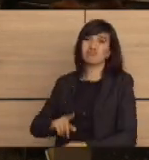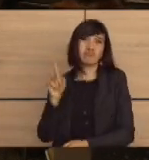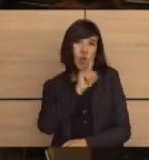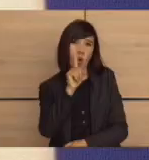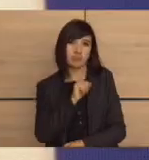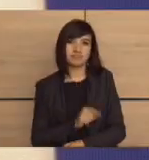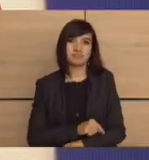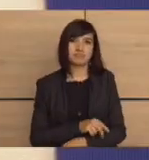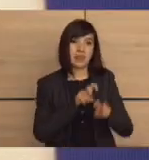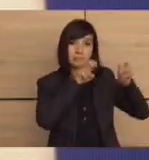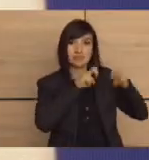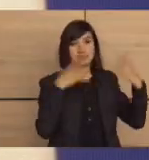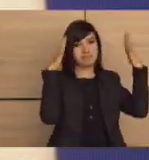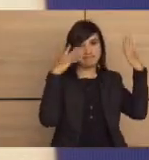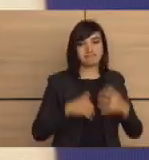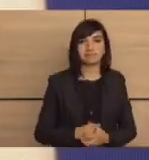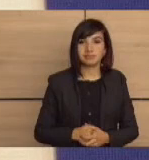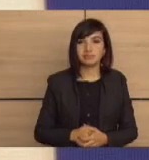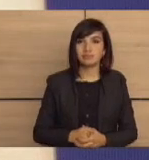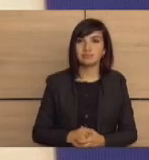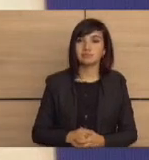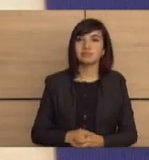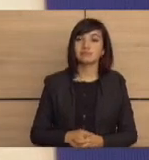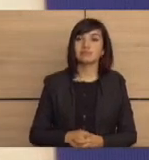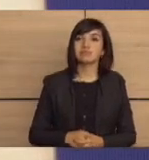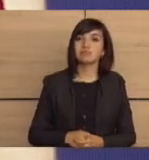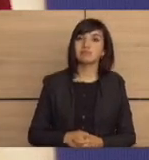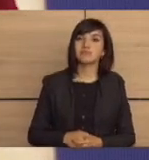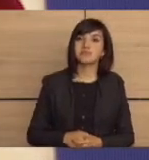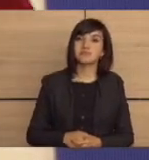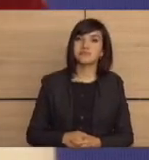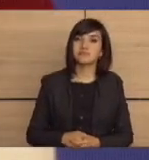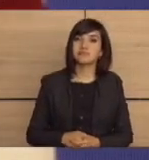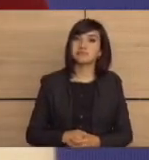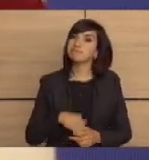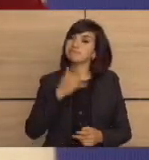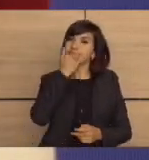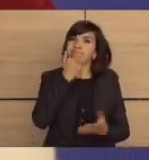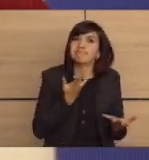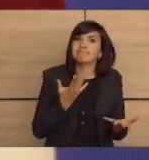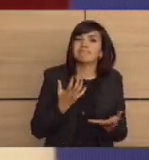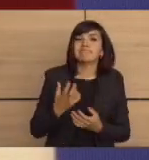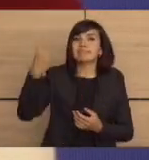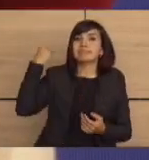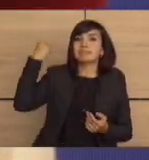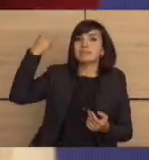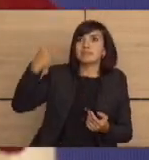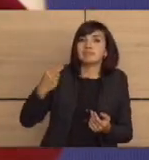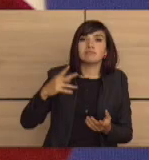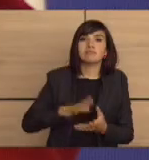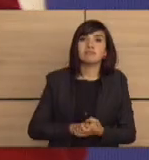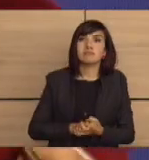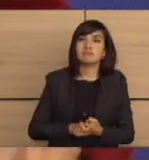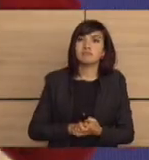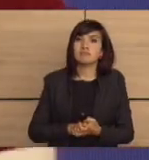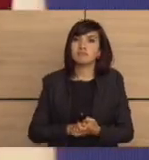eso es un peligro absoluto, porque cuando se habla de cátedras de historia, la gente cree que tiene que montarse en la